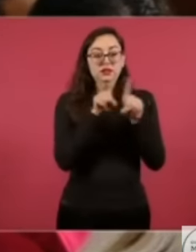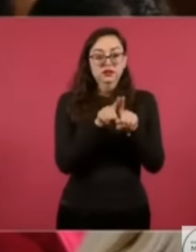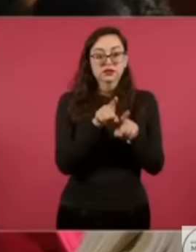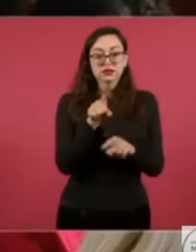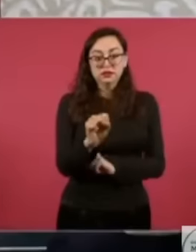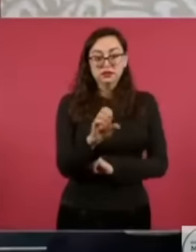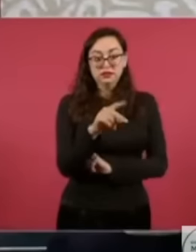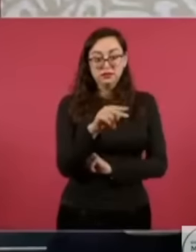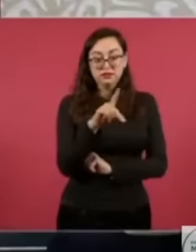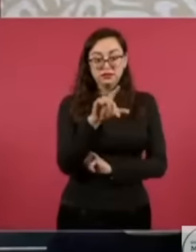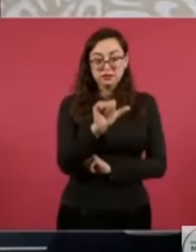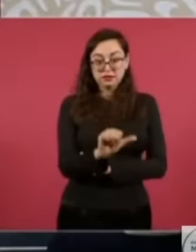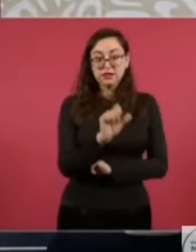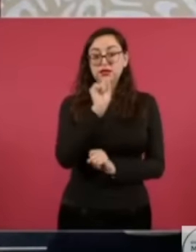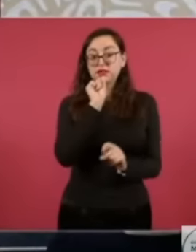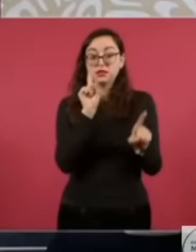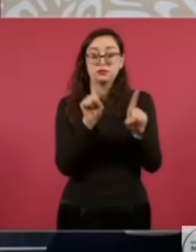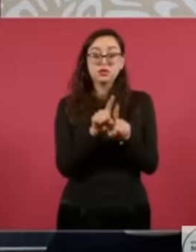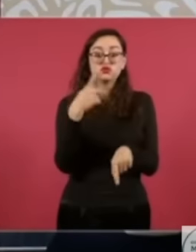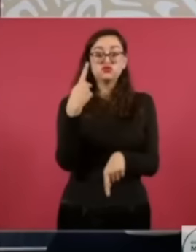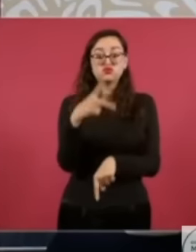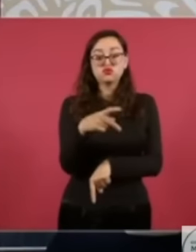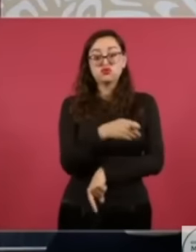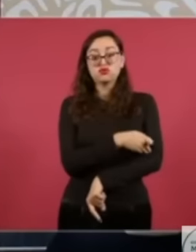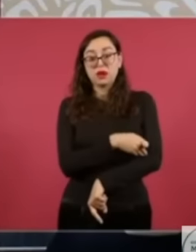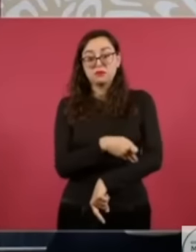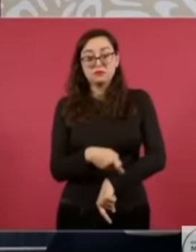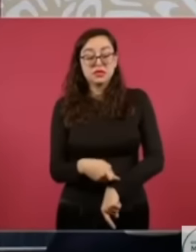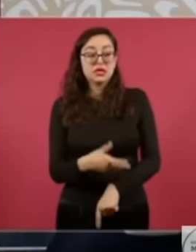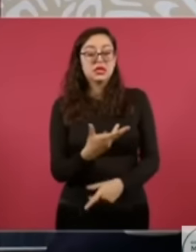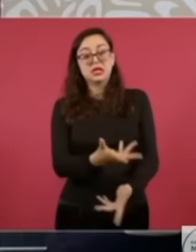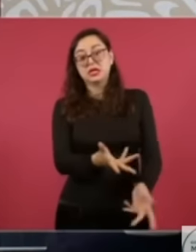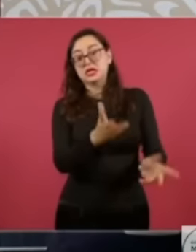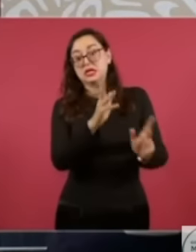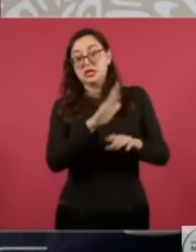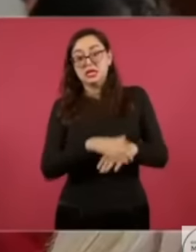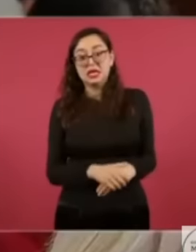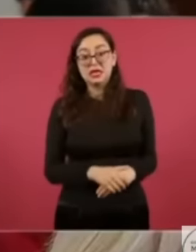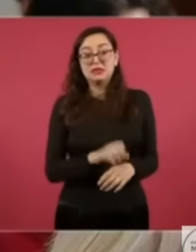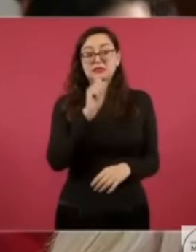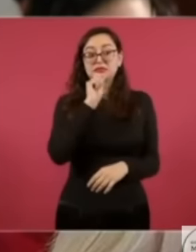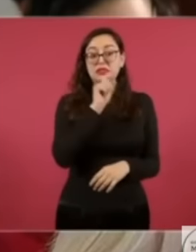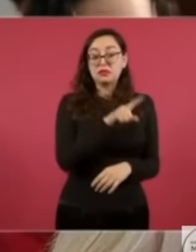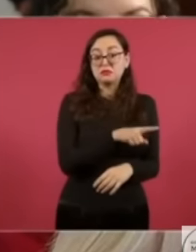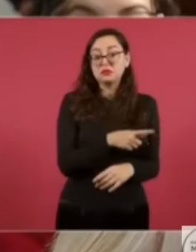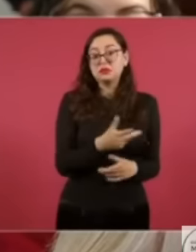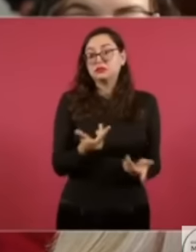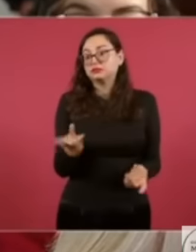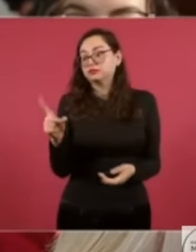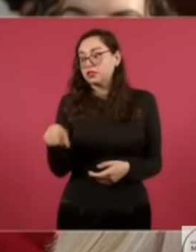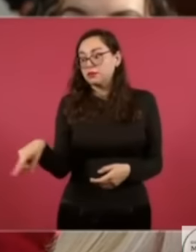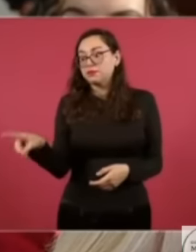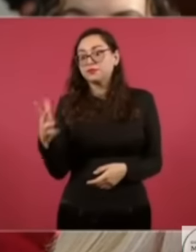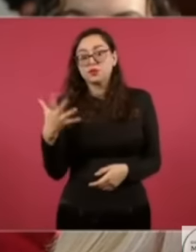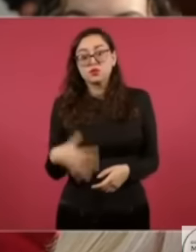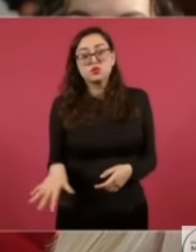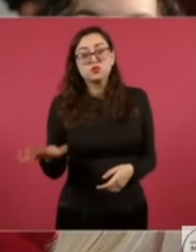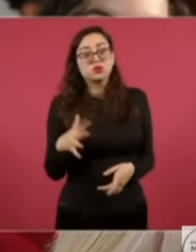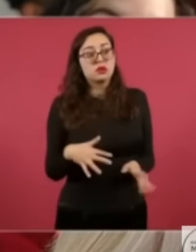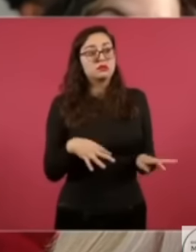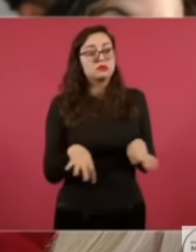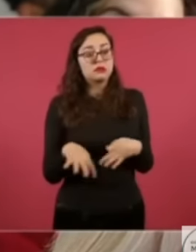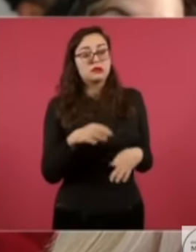Sedena, que aquí está. Ahora dice, ahora tenemos que ir a mendigar, es la palabra que usó, obra a